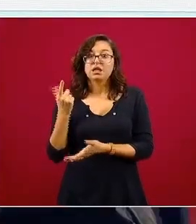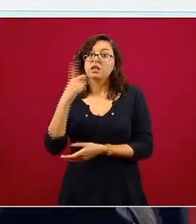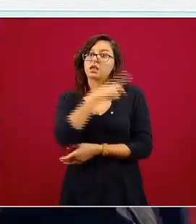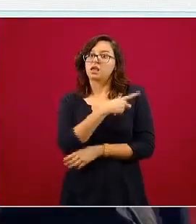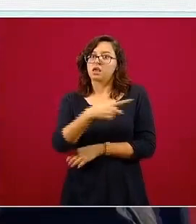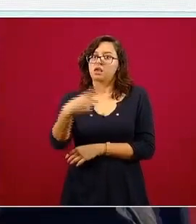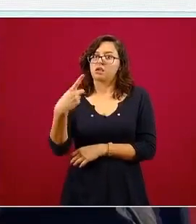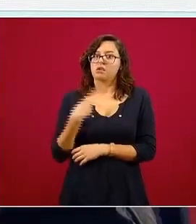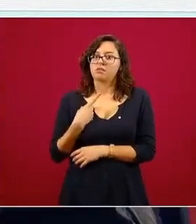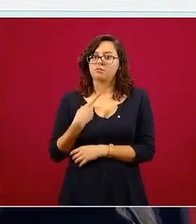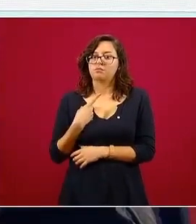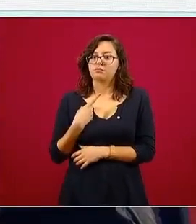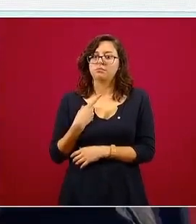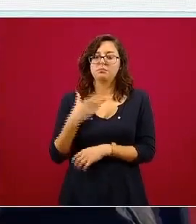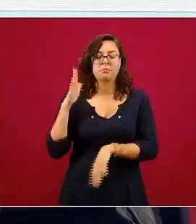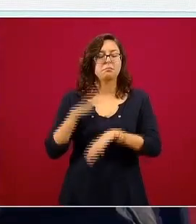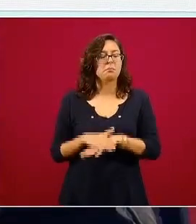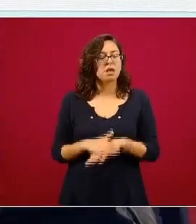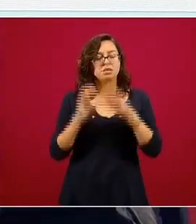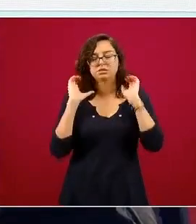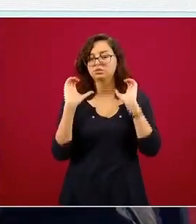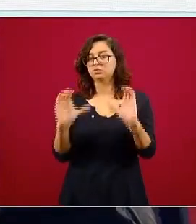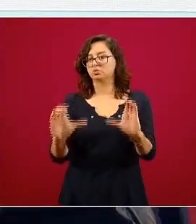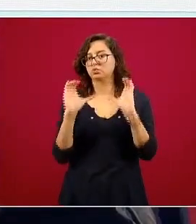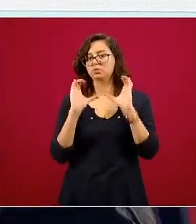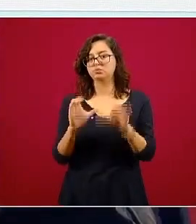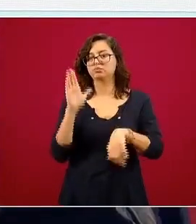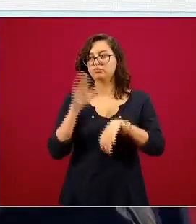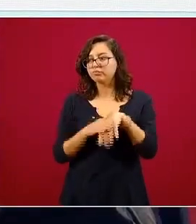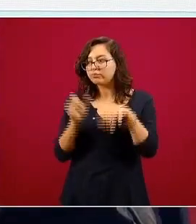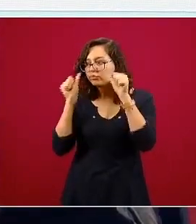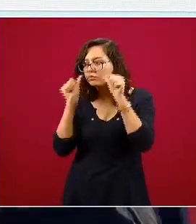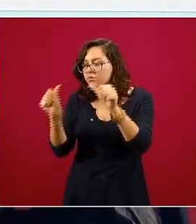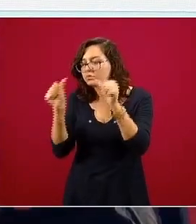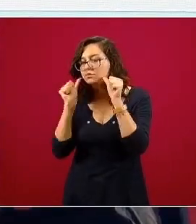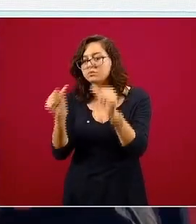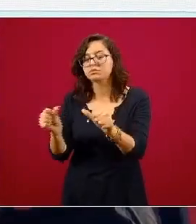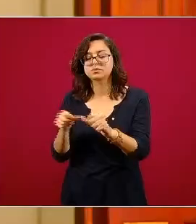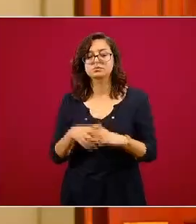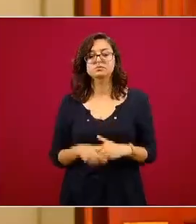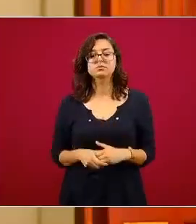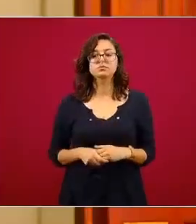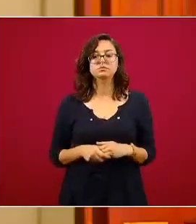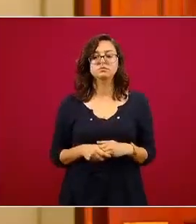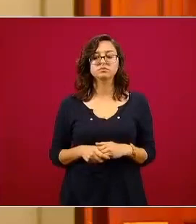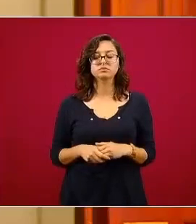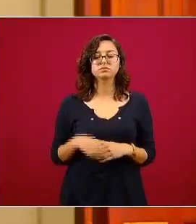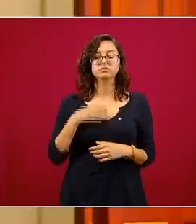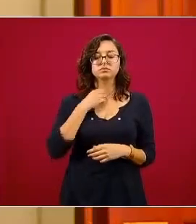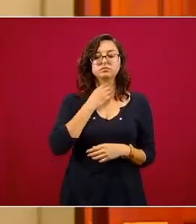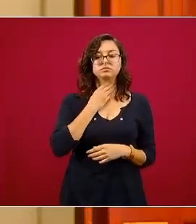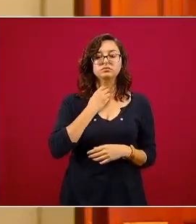vulnerabilidad requerimos muchísimo mayor atención y cuidado. La siguiente, por favor.